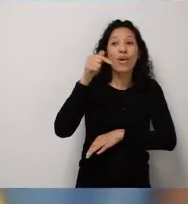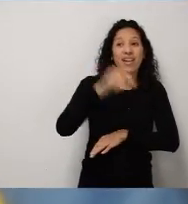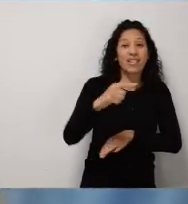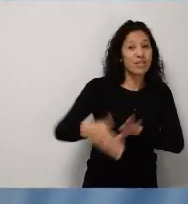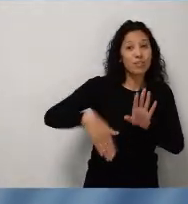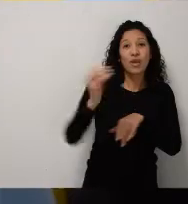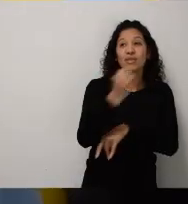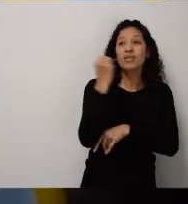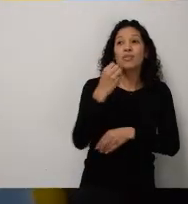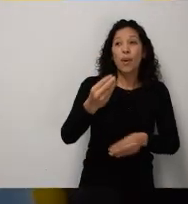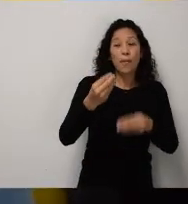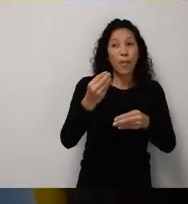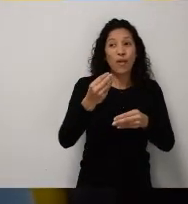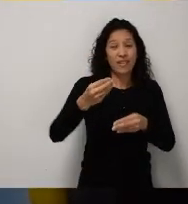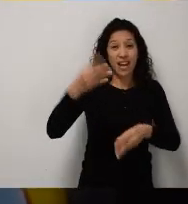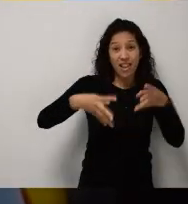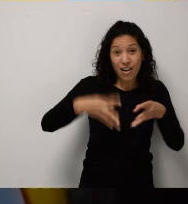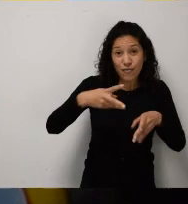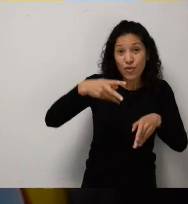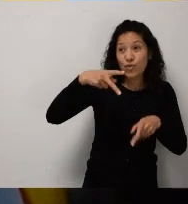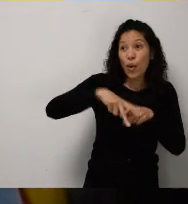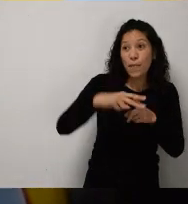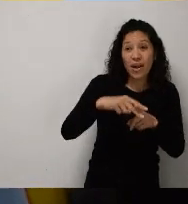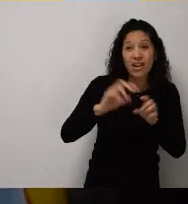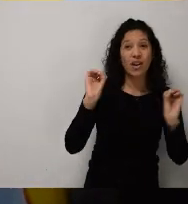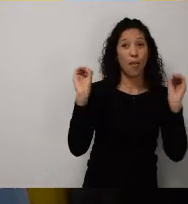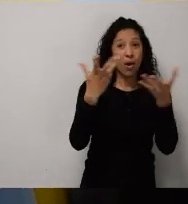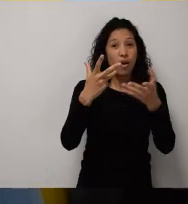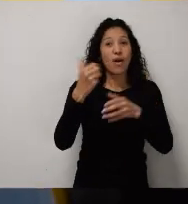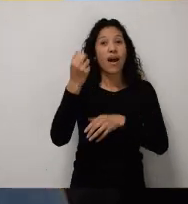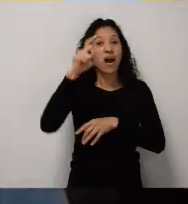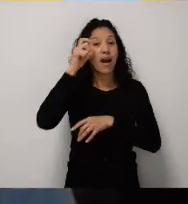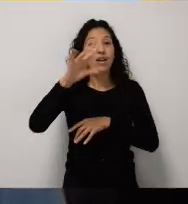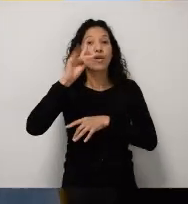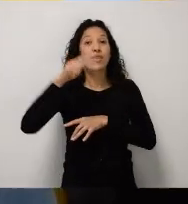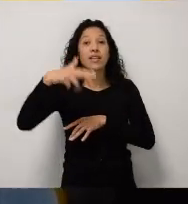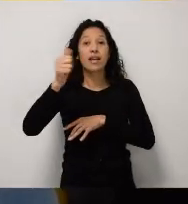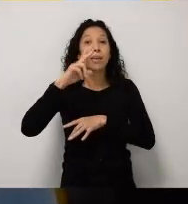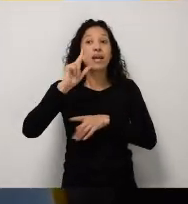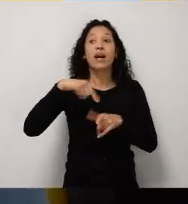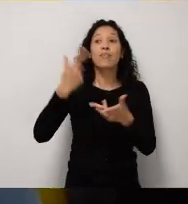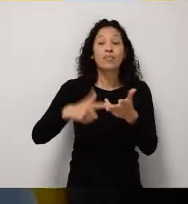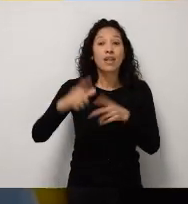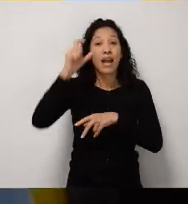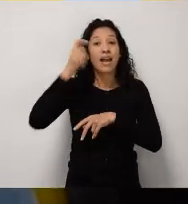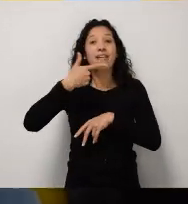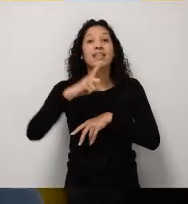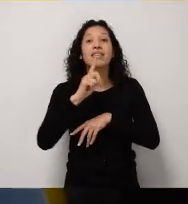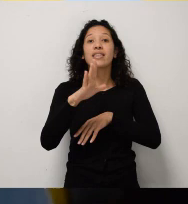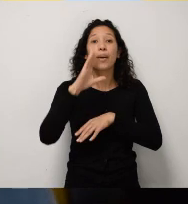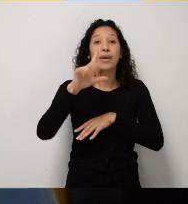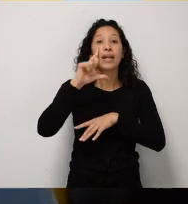tractora y eso tiene varias ventajas. Le da mayor rendimiento por la parte mecánica, se suma la aerodinámica y